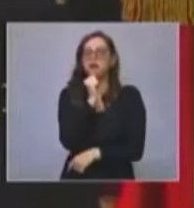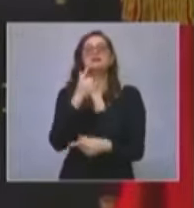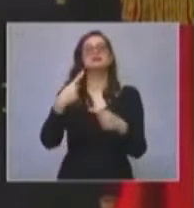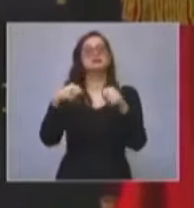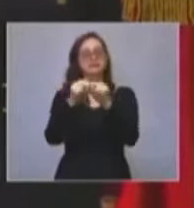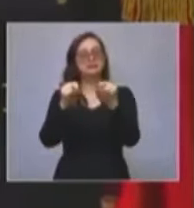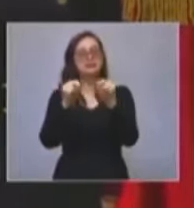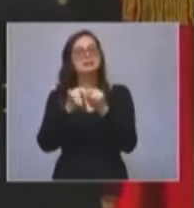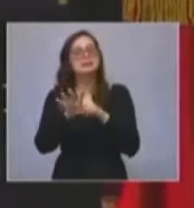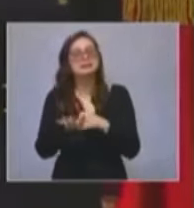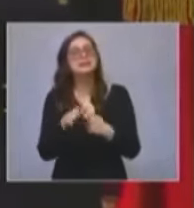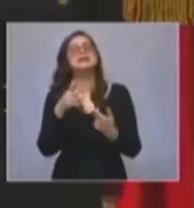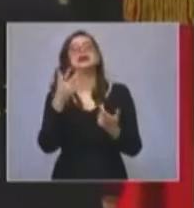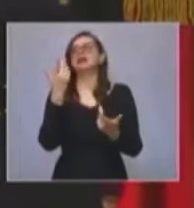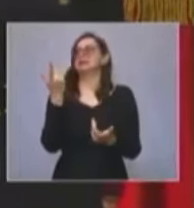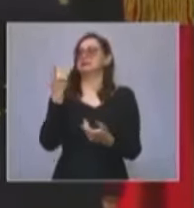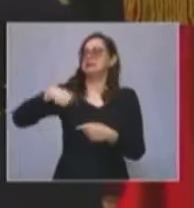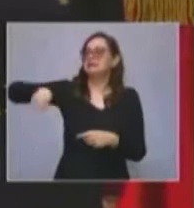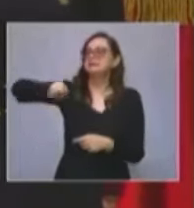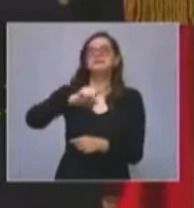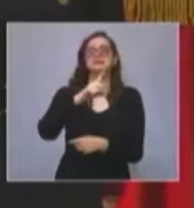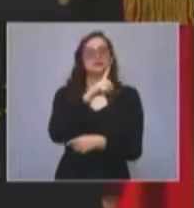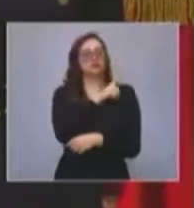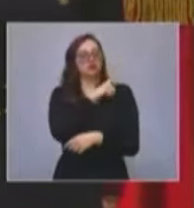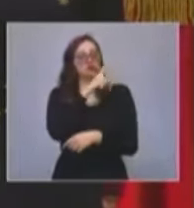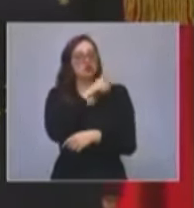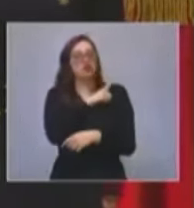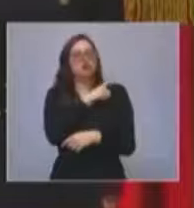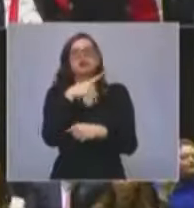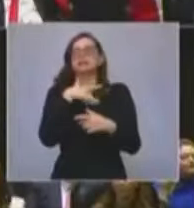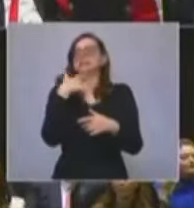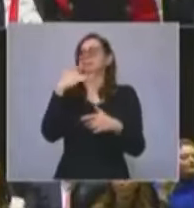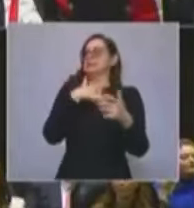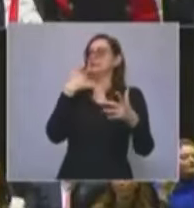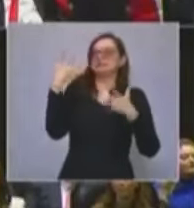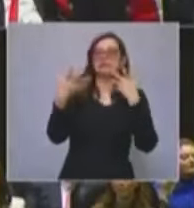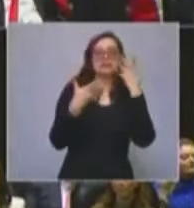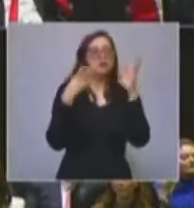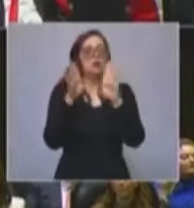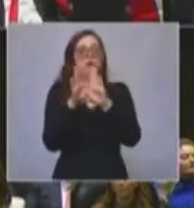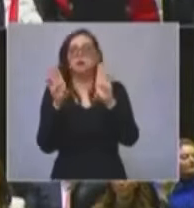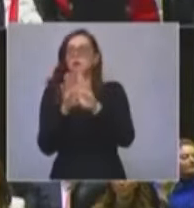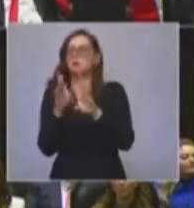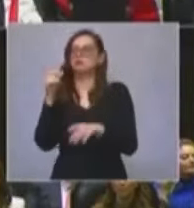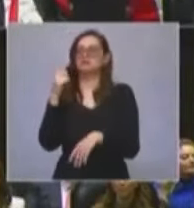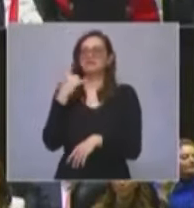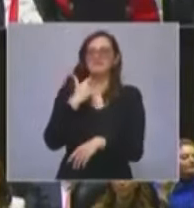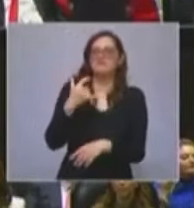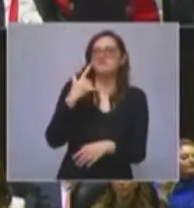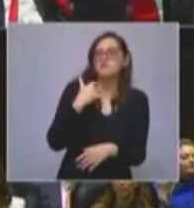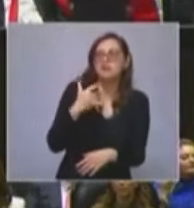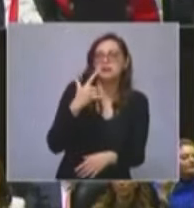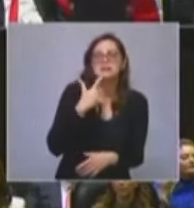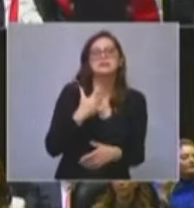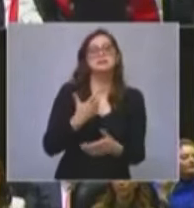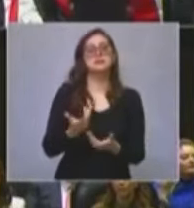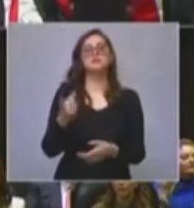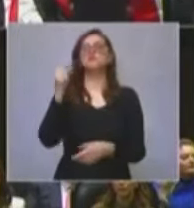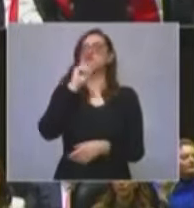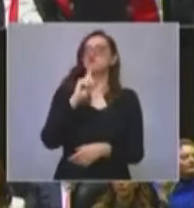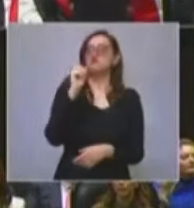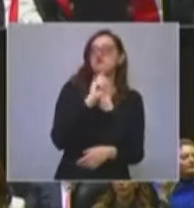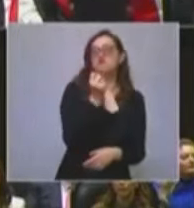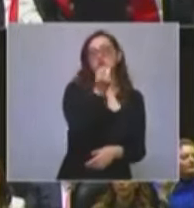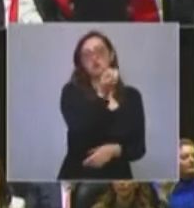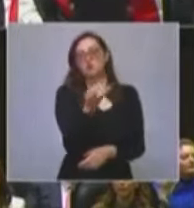discurso de que México debe darse a respetar tras la carta no ser respondida que envió el presidente en 2019 aquella carta donde pedía